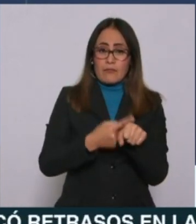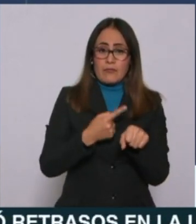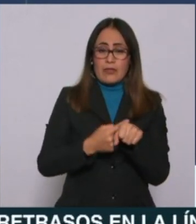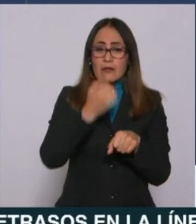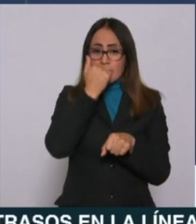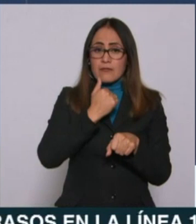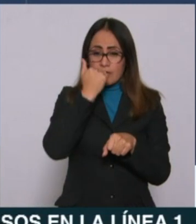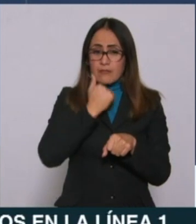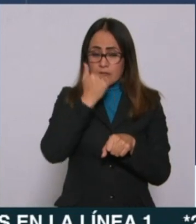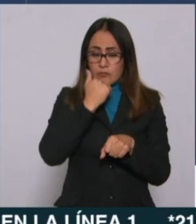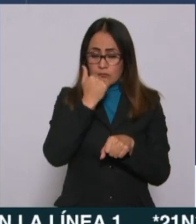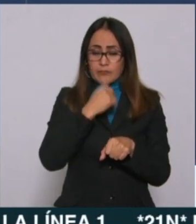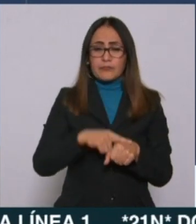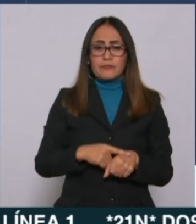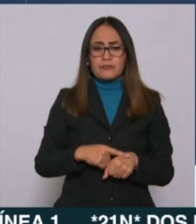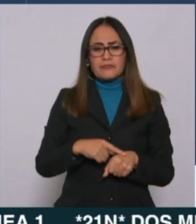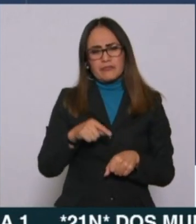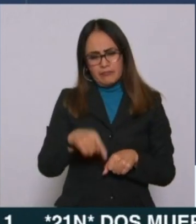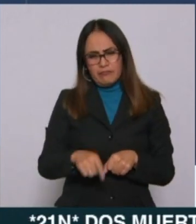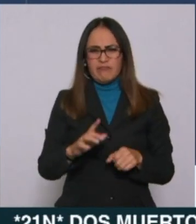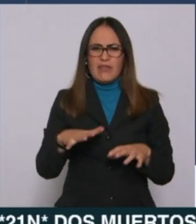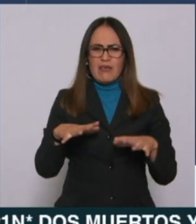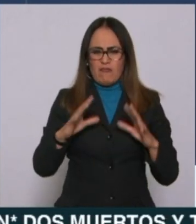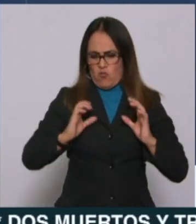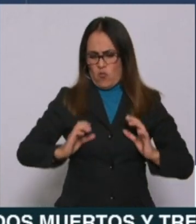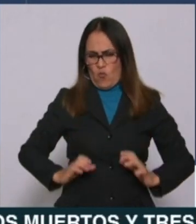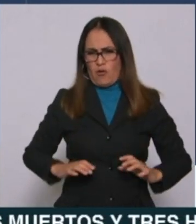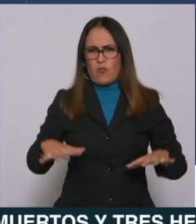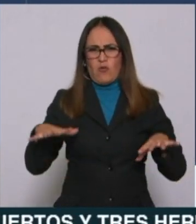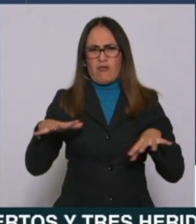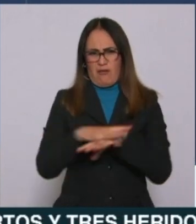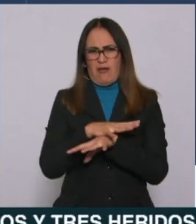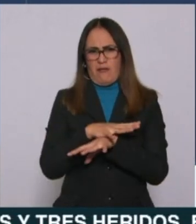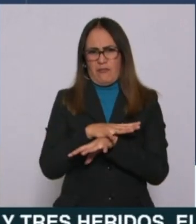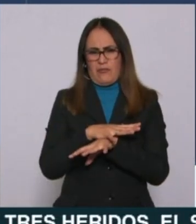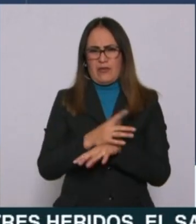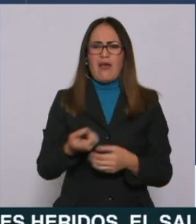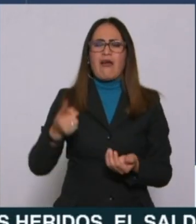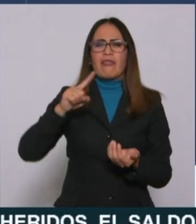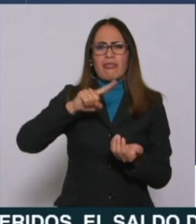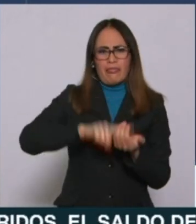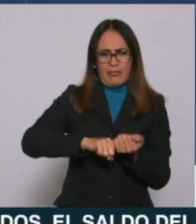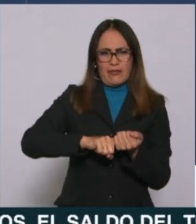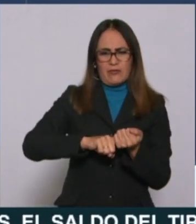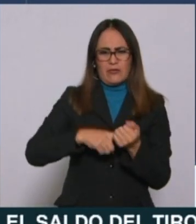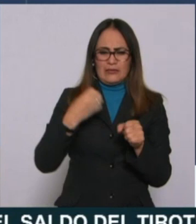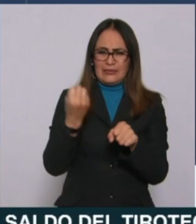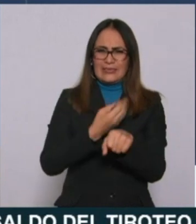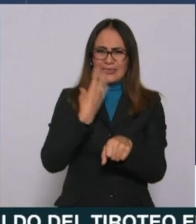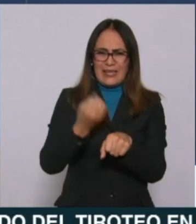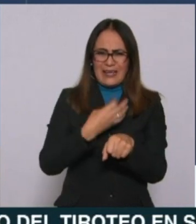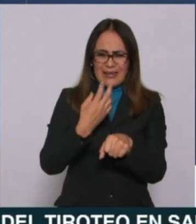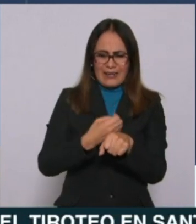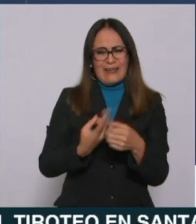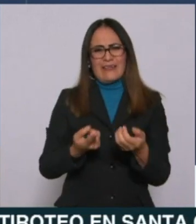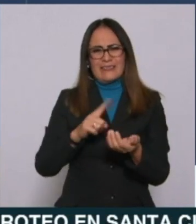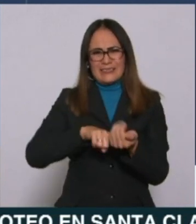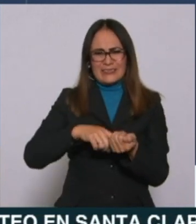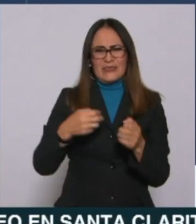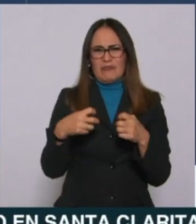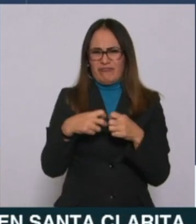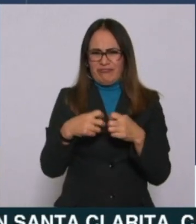genera cambios, especialmente en los vasos y en los nervios,